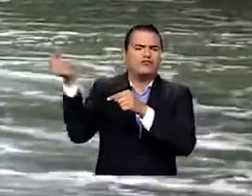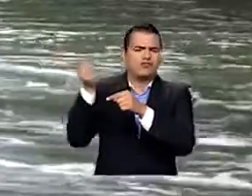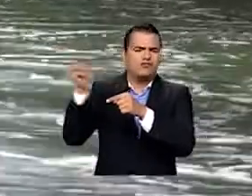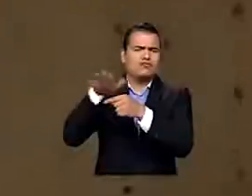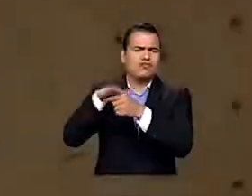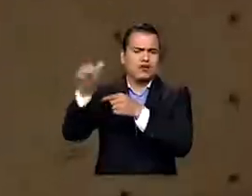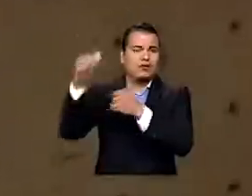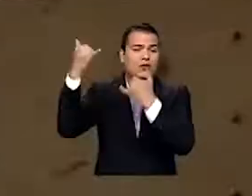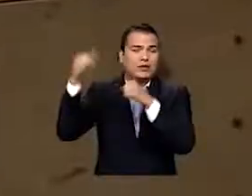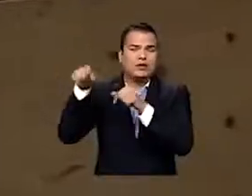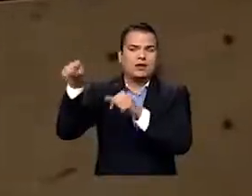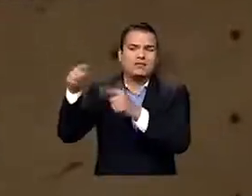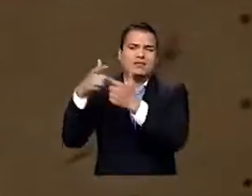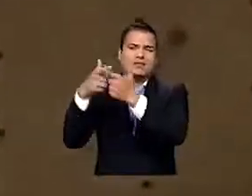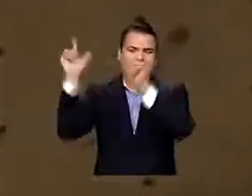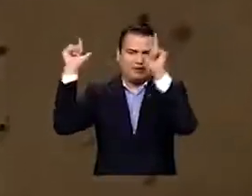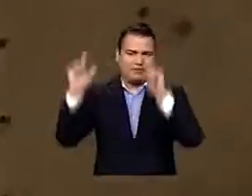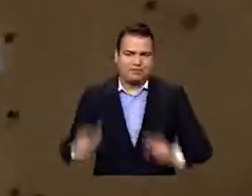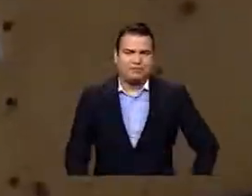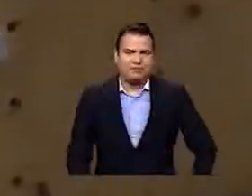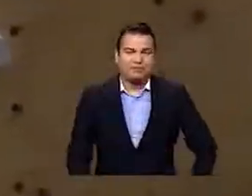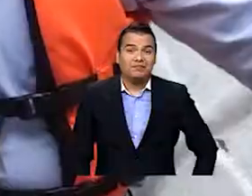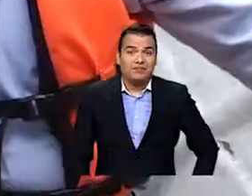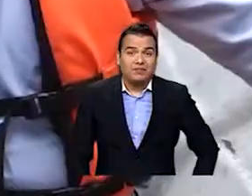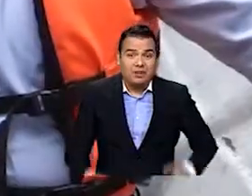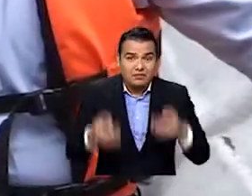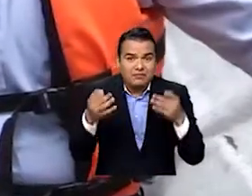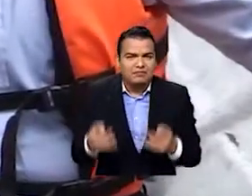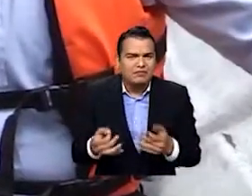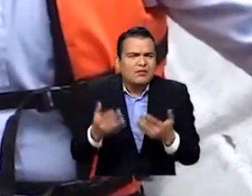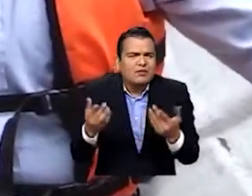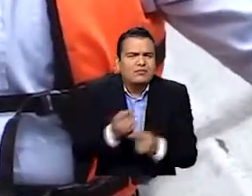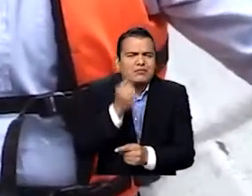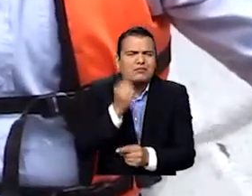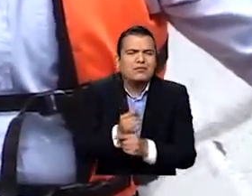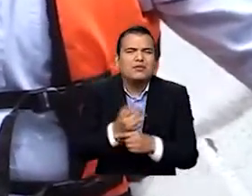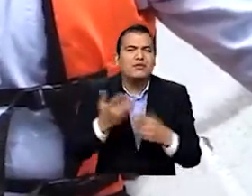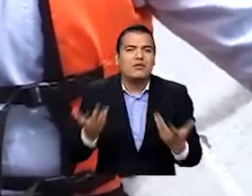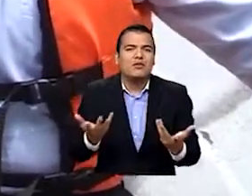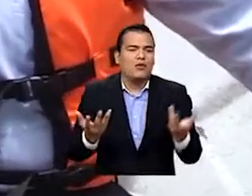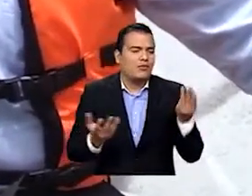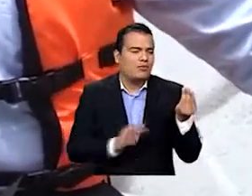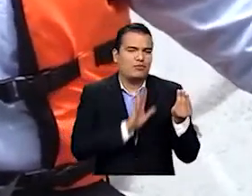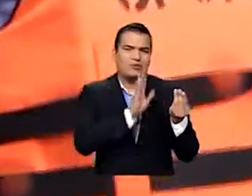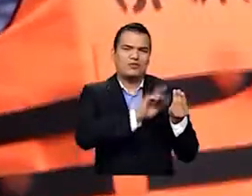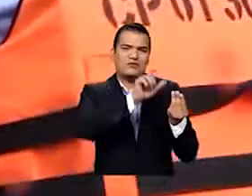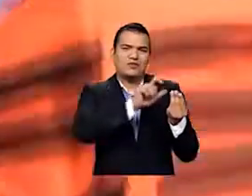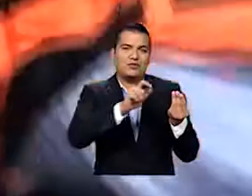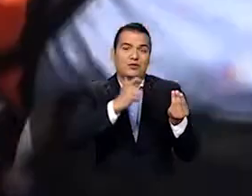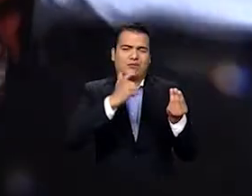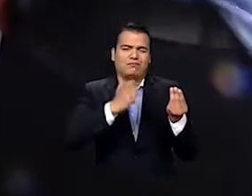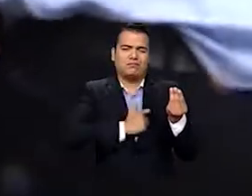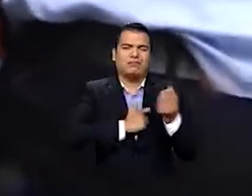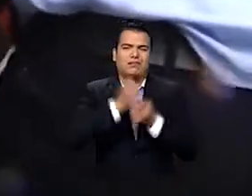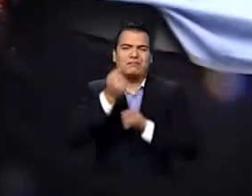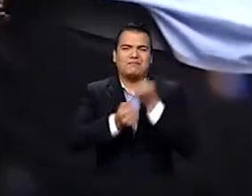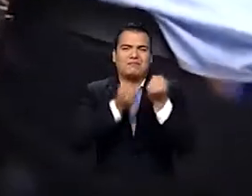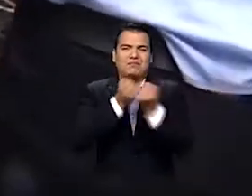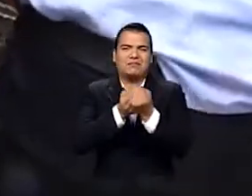para presenciar un milagro de vida, ese que solo es posible gracias al trabajo de los héroes de la fauna